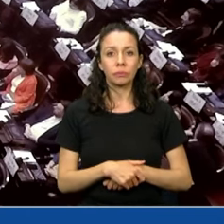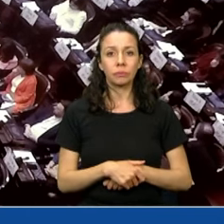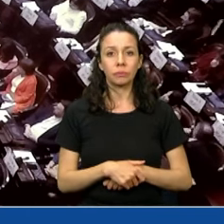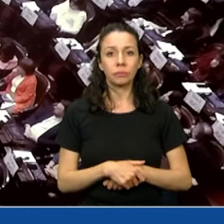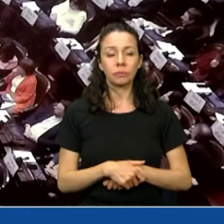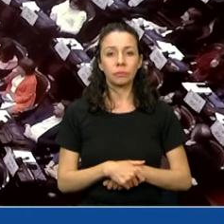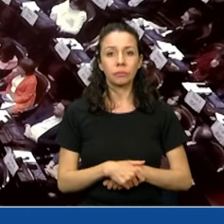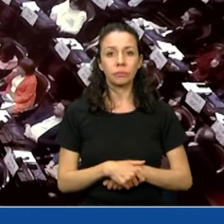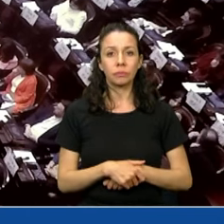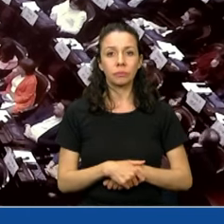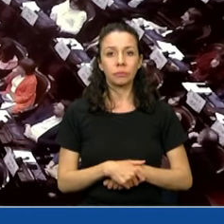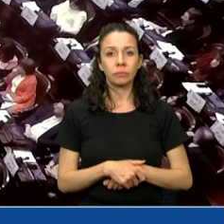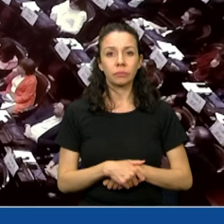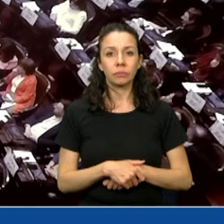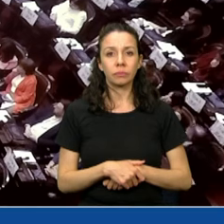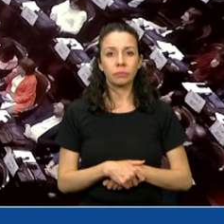todo